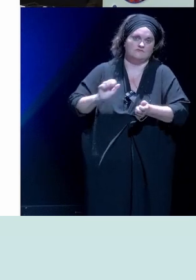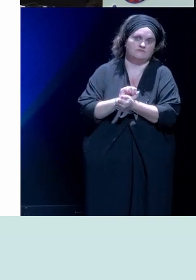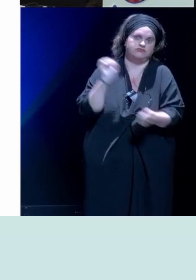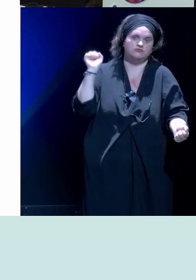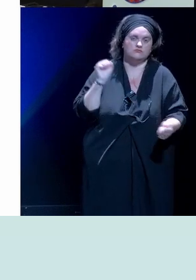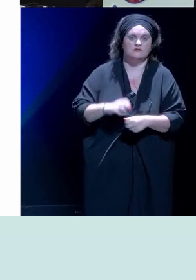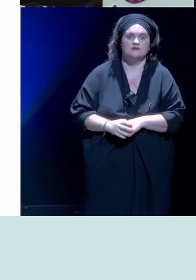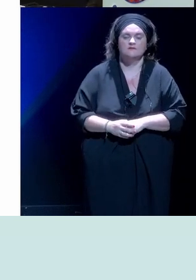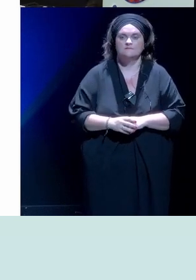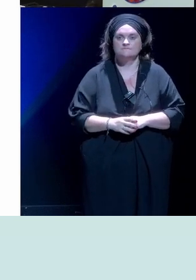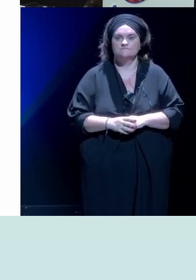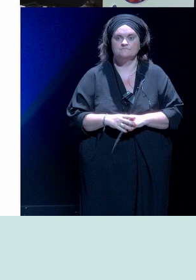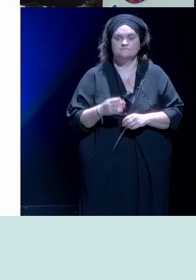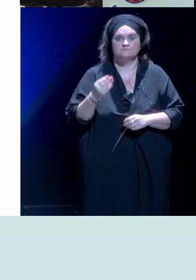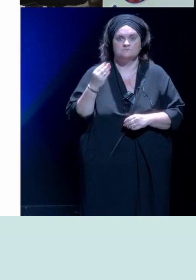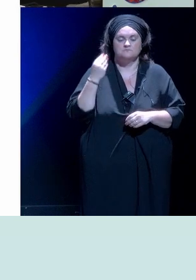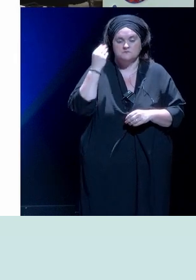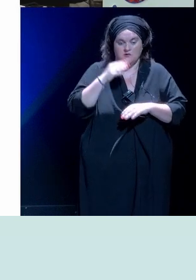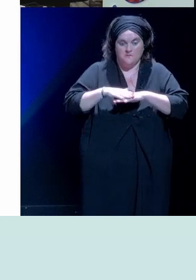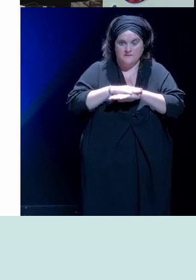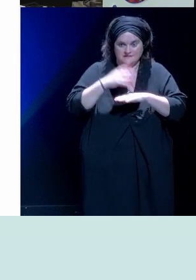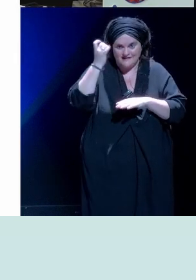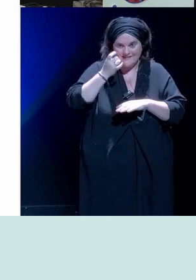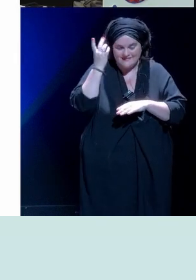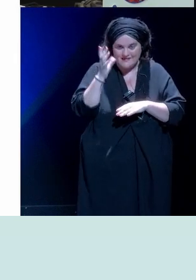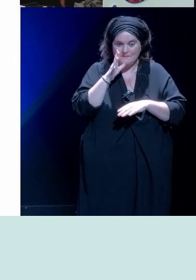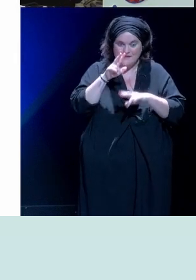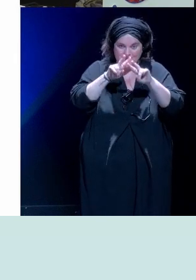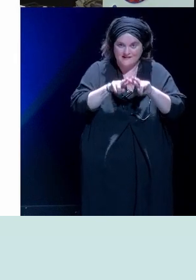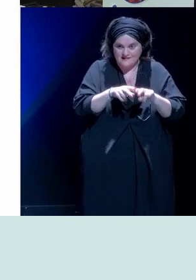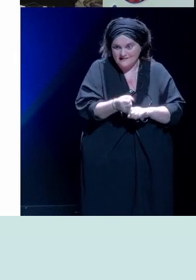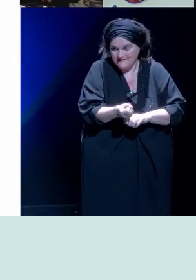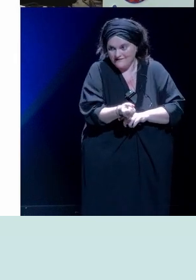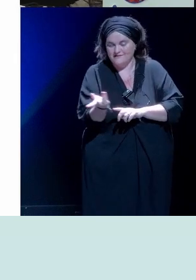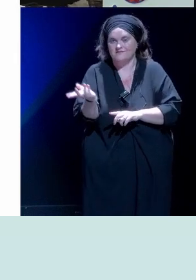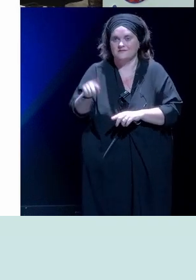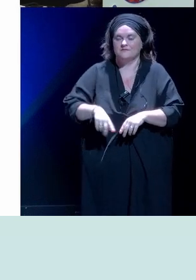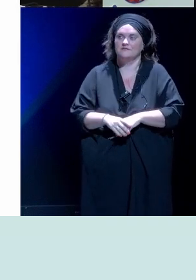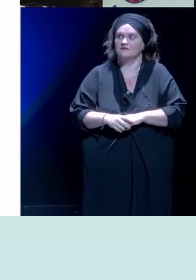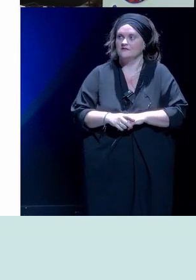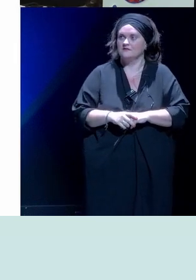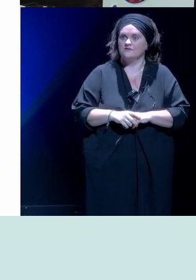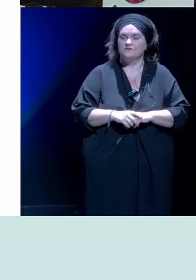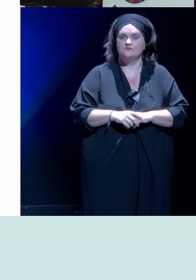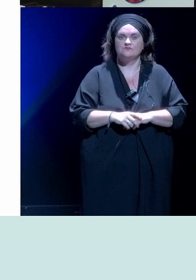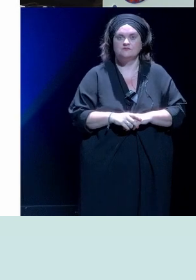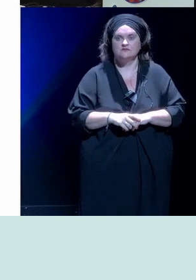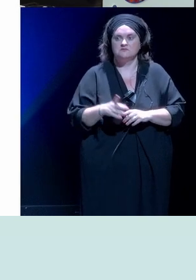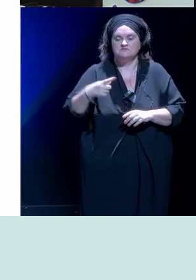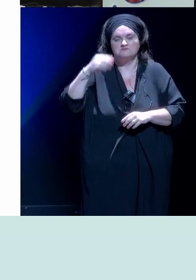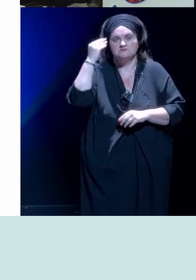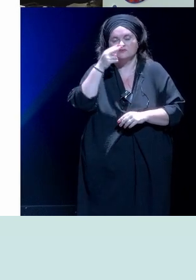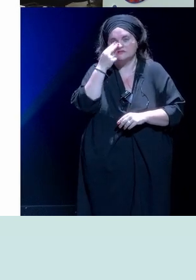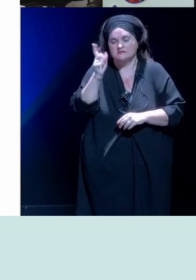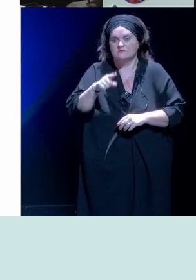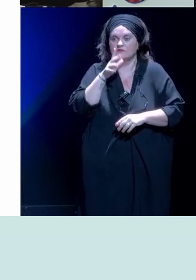podemos partir de esta idea para intentar analizar también el resto de configuraciones, que también son interesantes, porque precisamente cuando hablamos